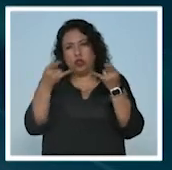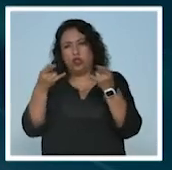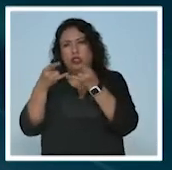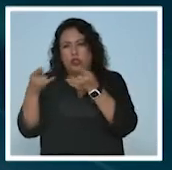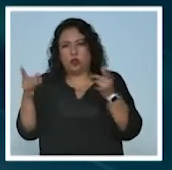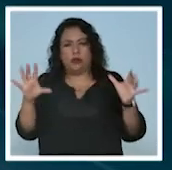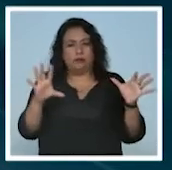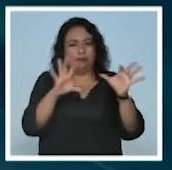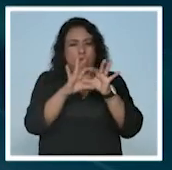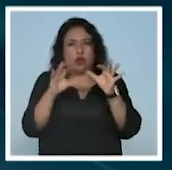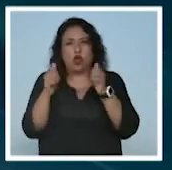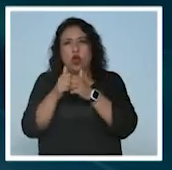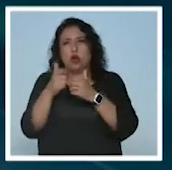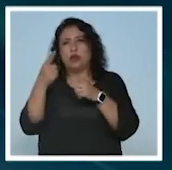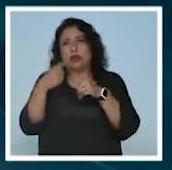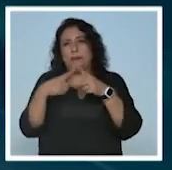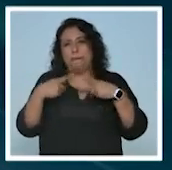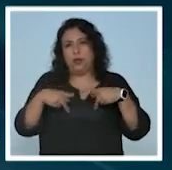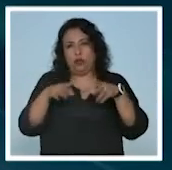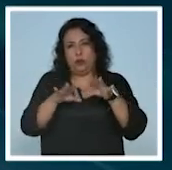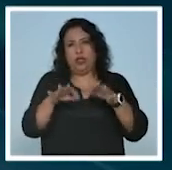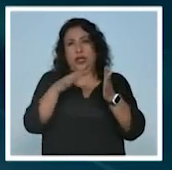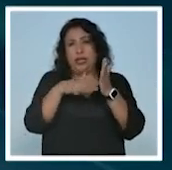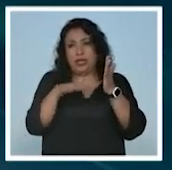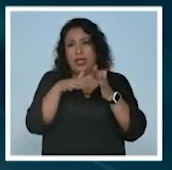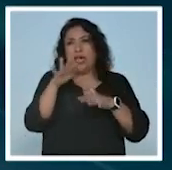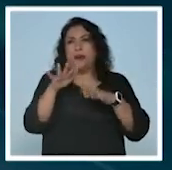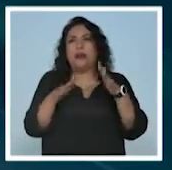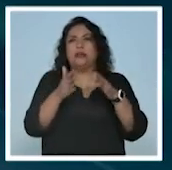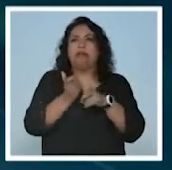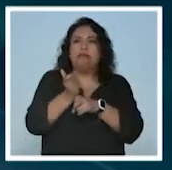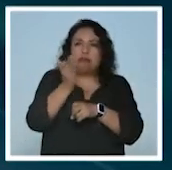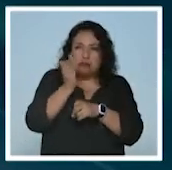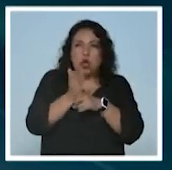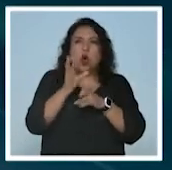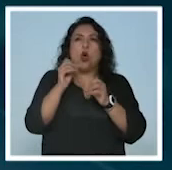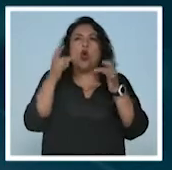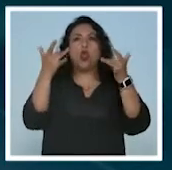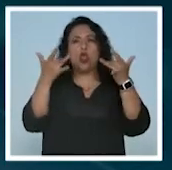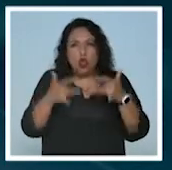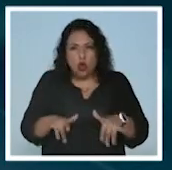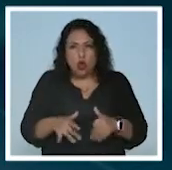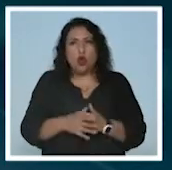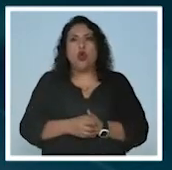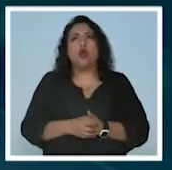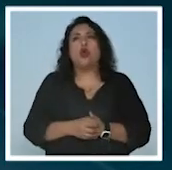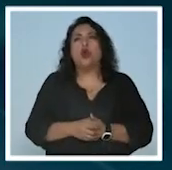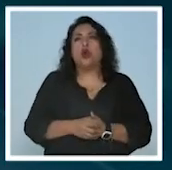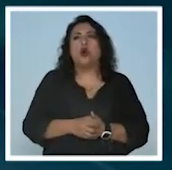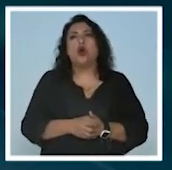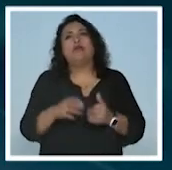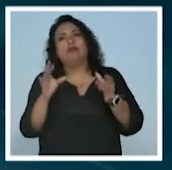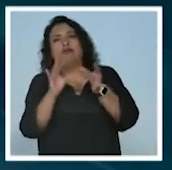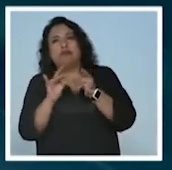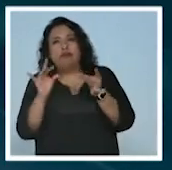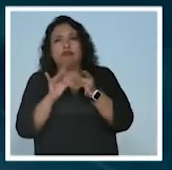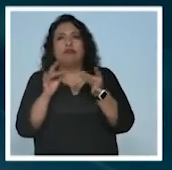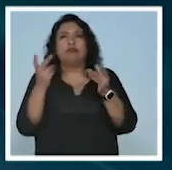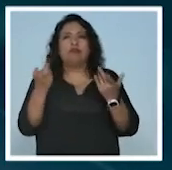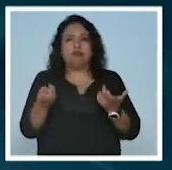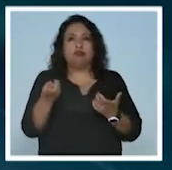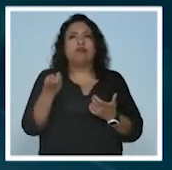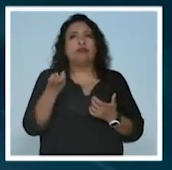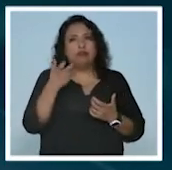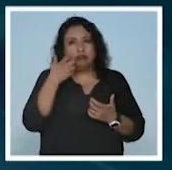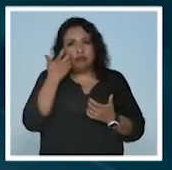vinculados con figuras literarias, a veces el humor, el dolor también, las ricas descripciones invitan a no